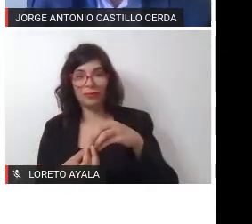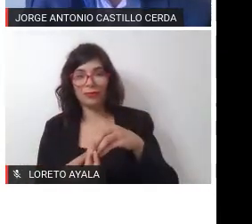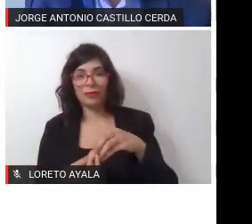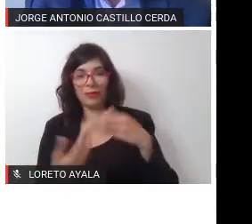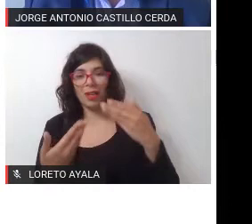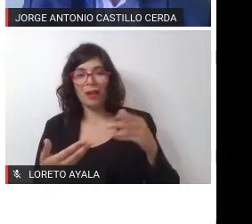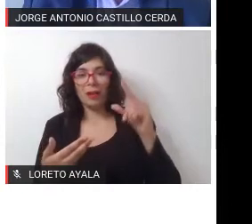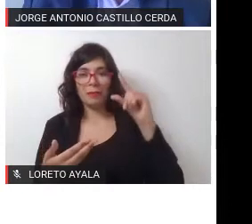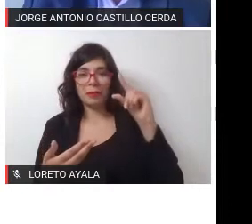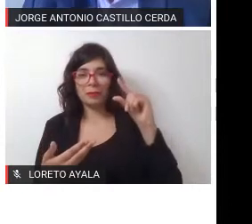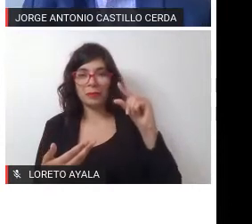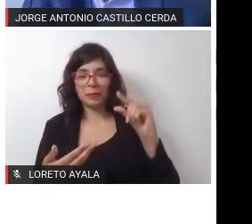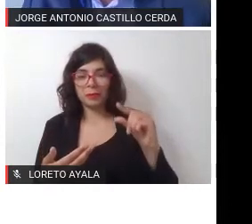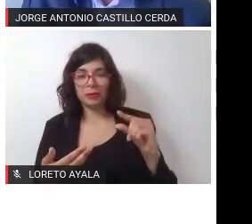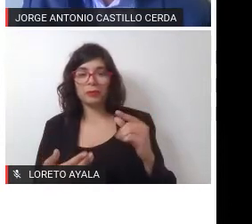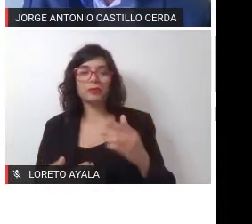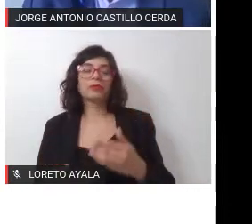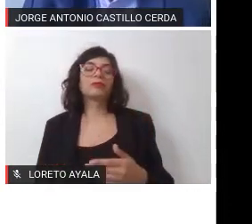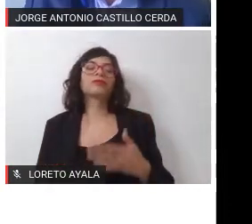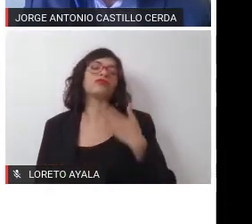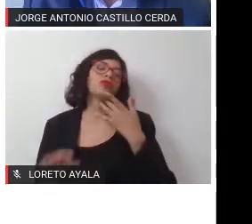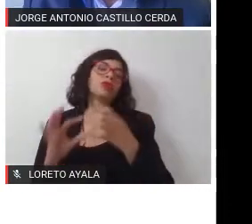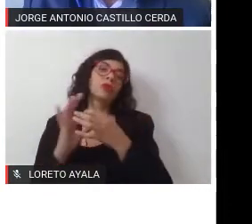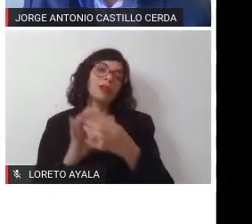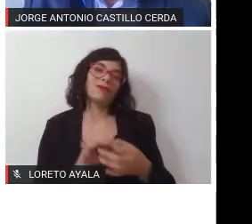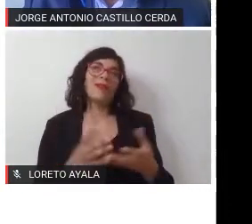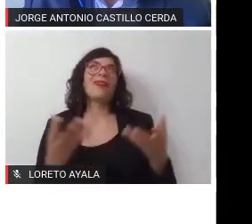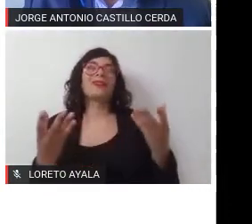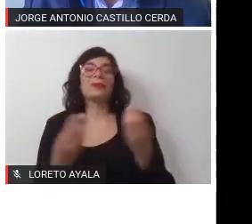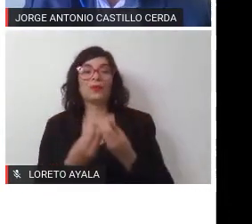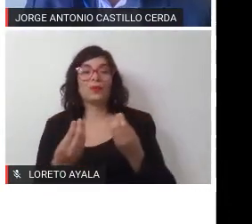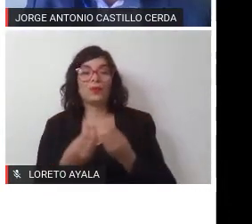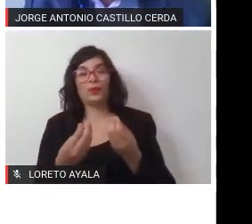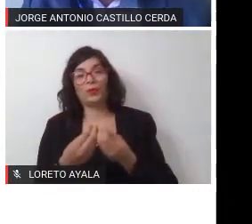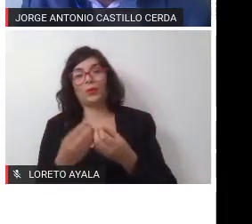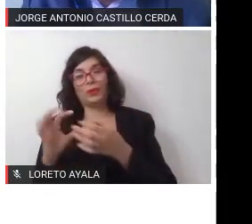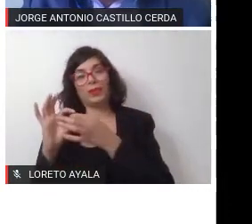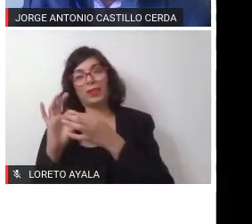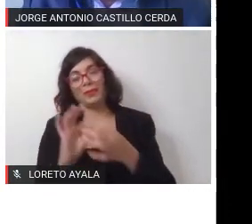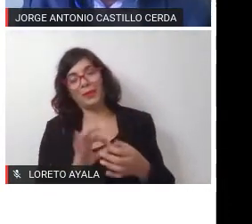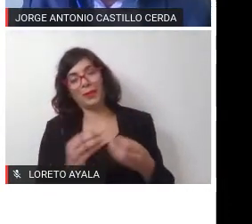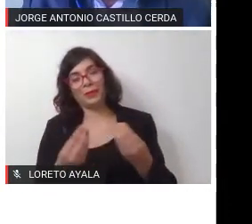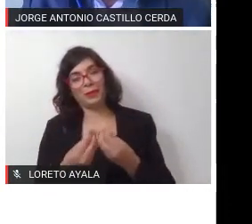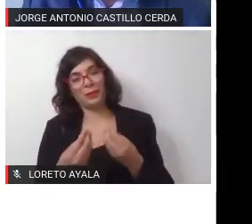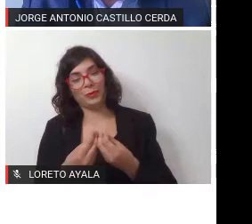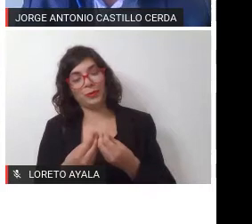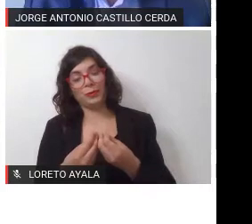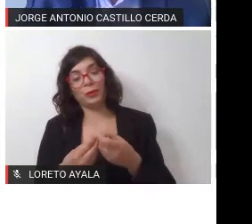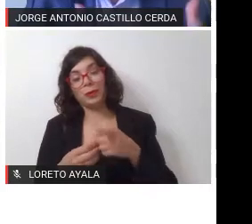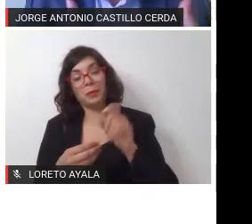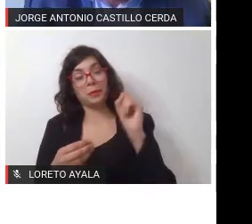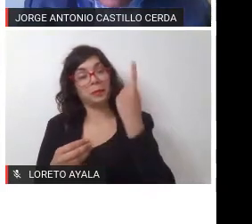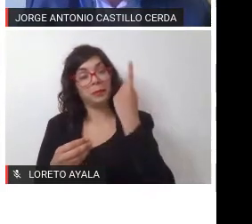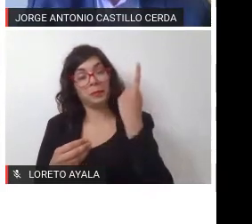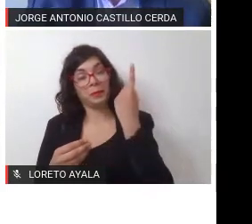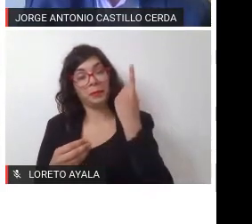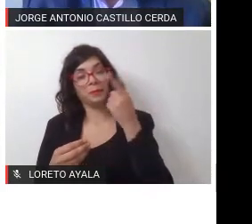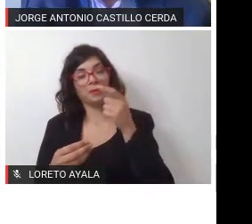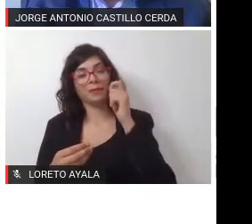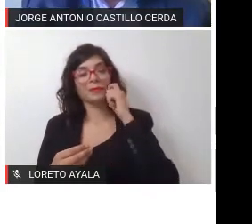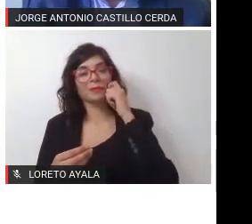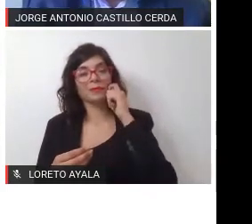las razones son muchas, pues, muchas. Y la principal tiene que ver con la